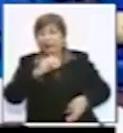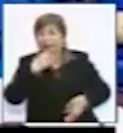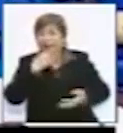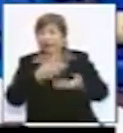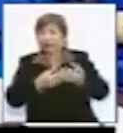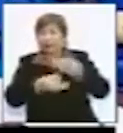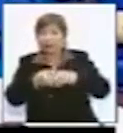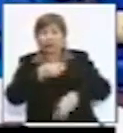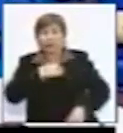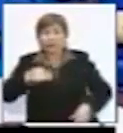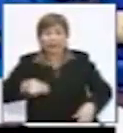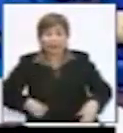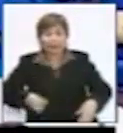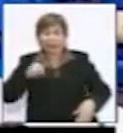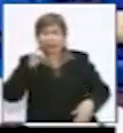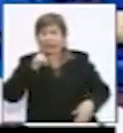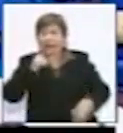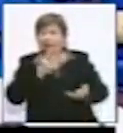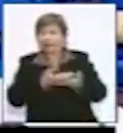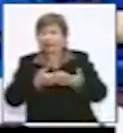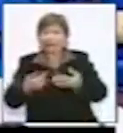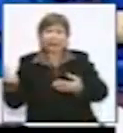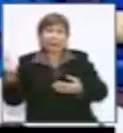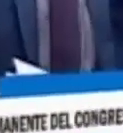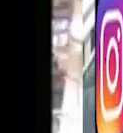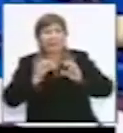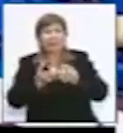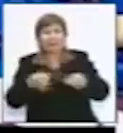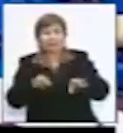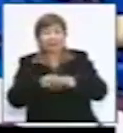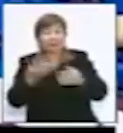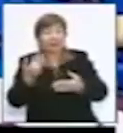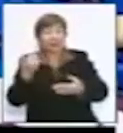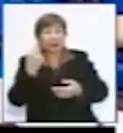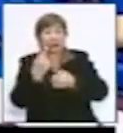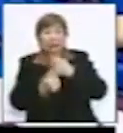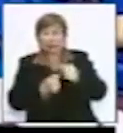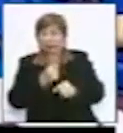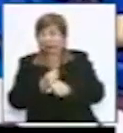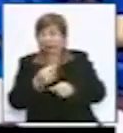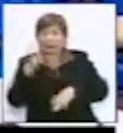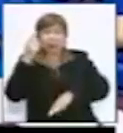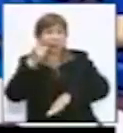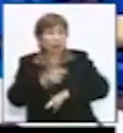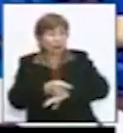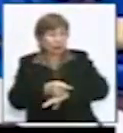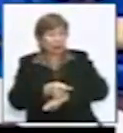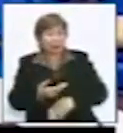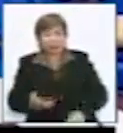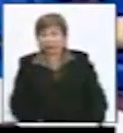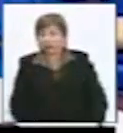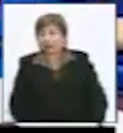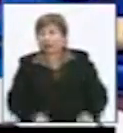desde el primer día, disque parlamentarios, a dinamitar la democracia. Pues la democracia tonta tampoco subsiste. La democracia tiene que ser